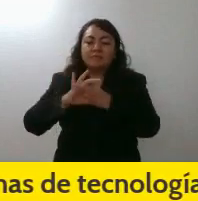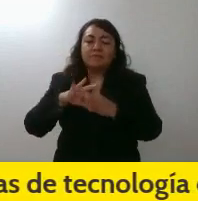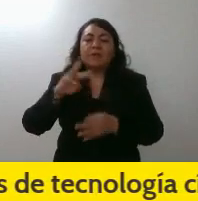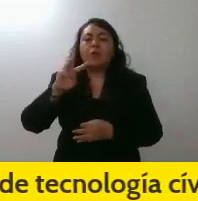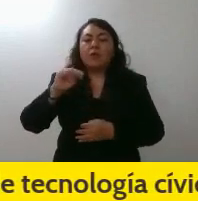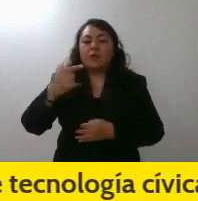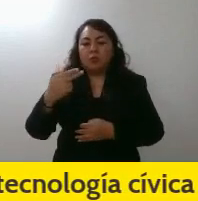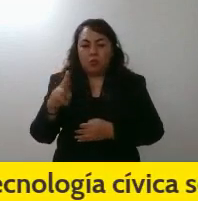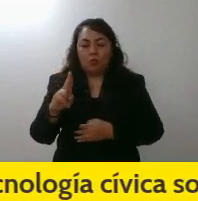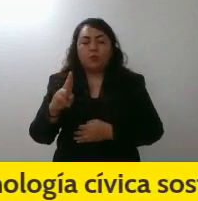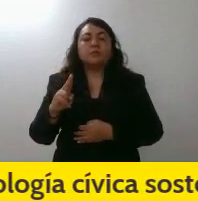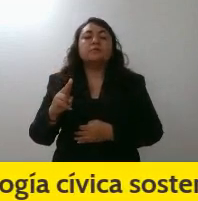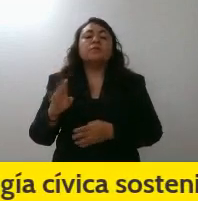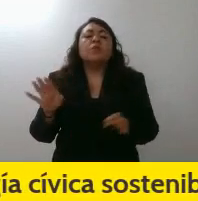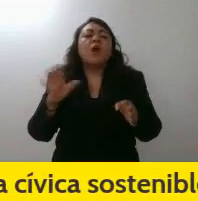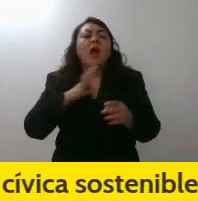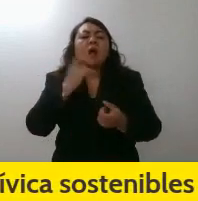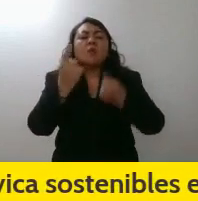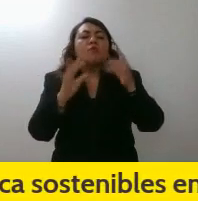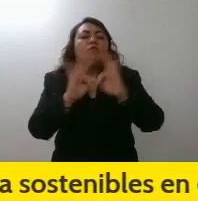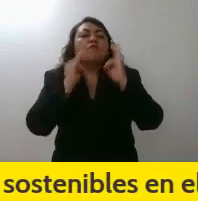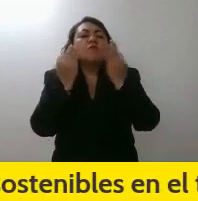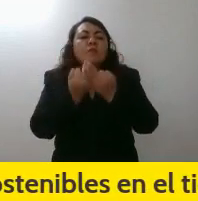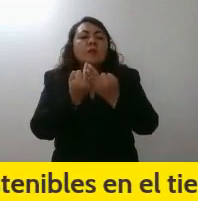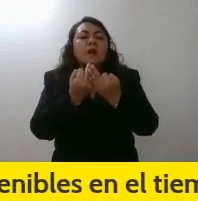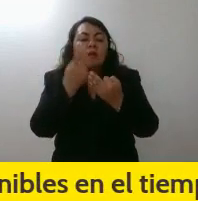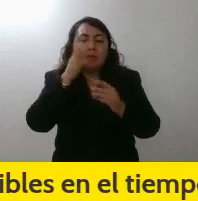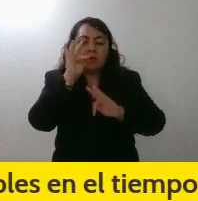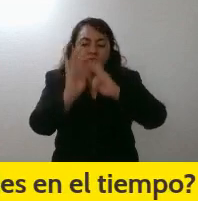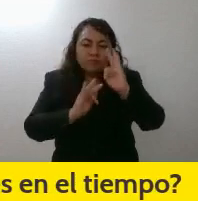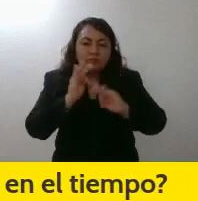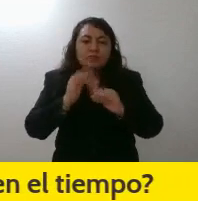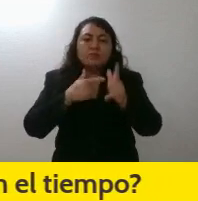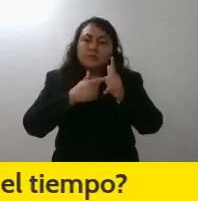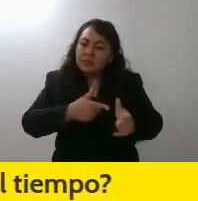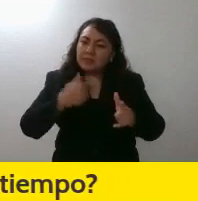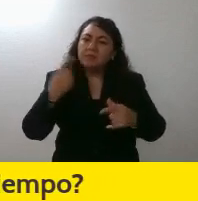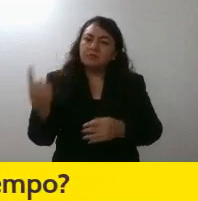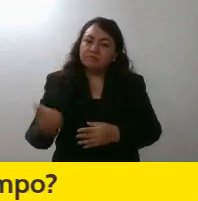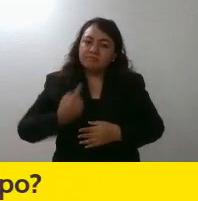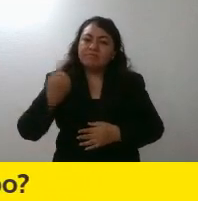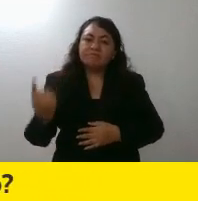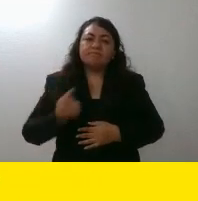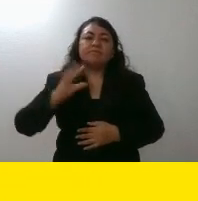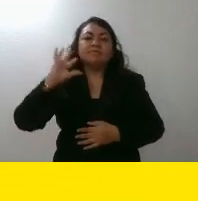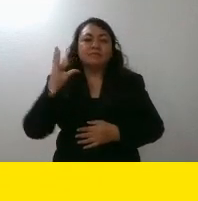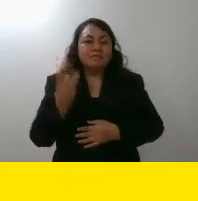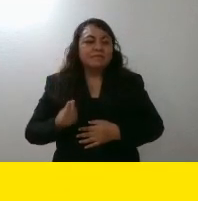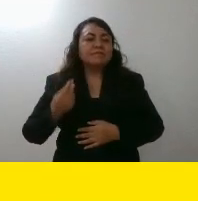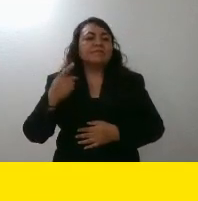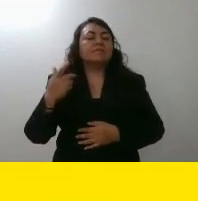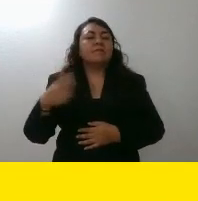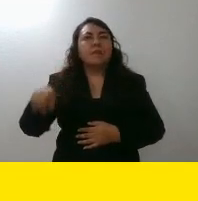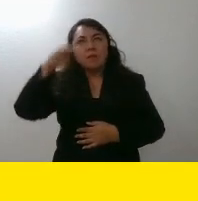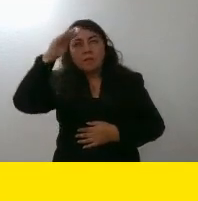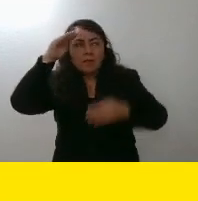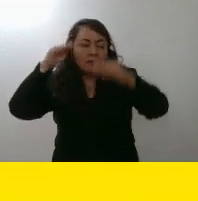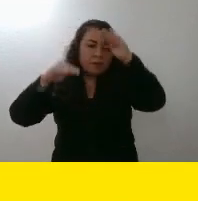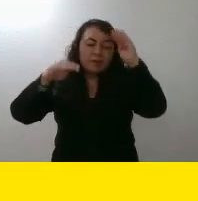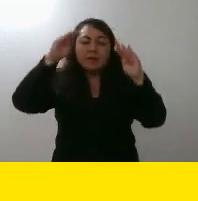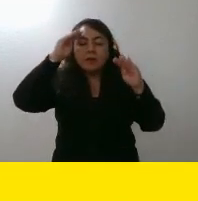Huésped, algunas formas de mantenimiento, de continuidad de tecnología. En donde están pensadas de